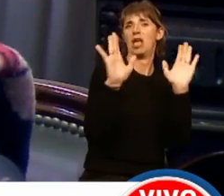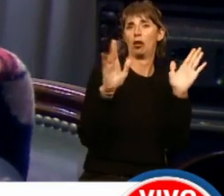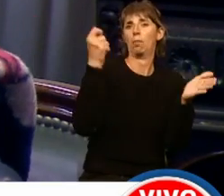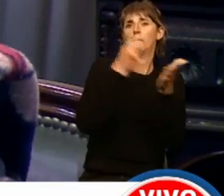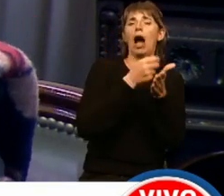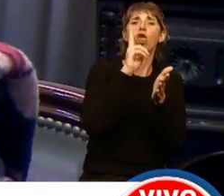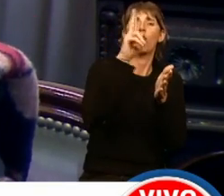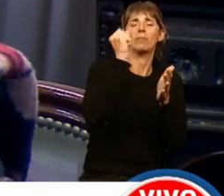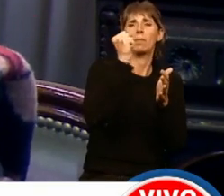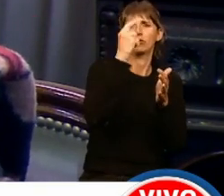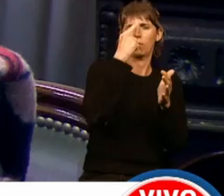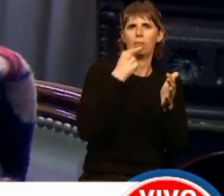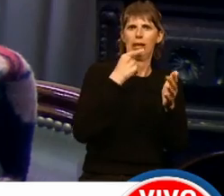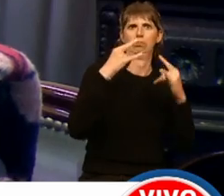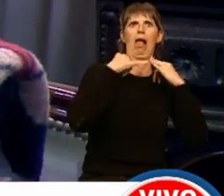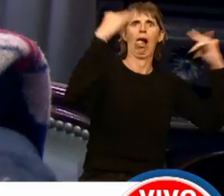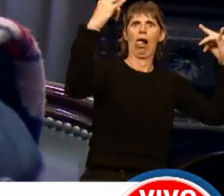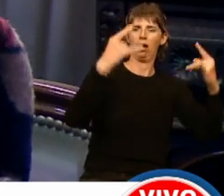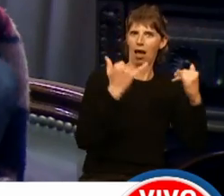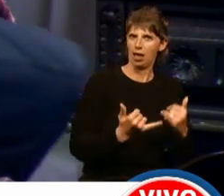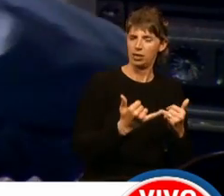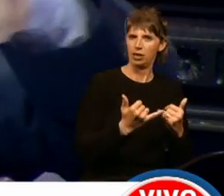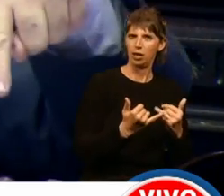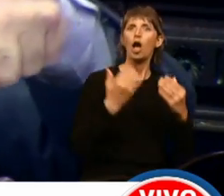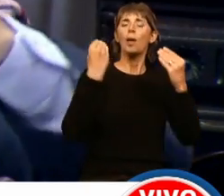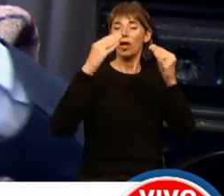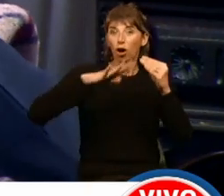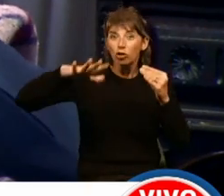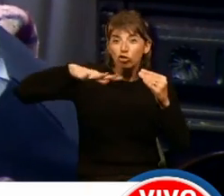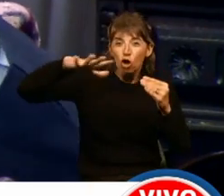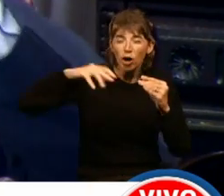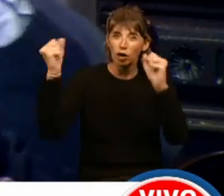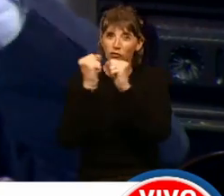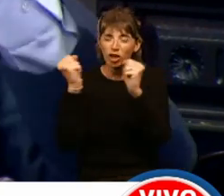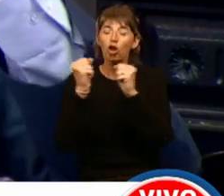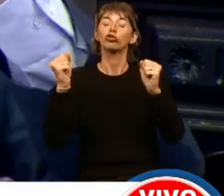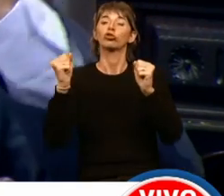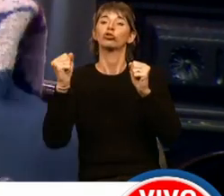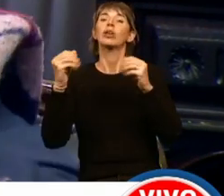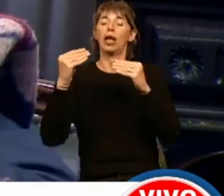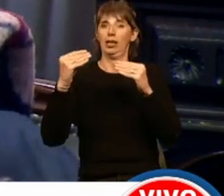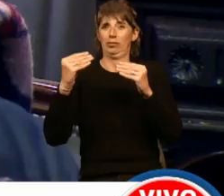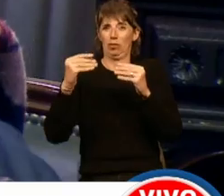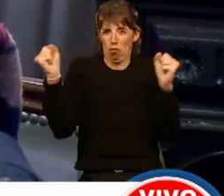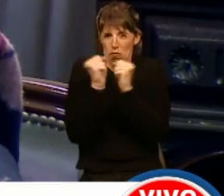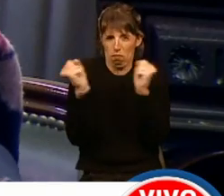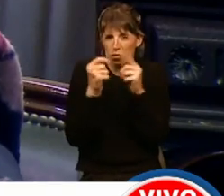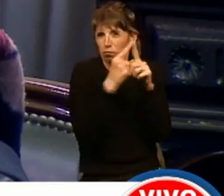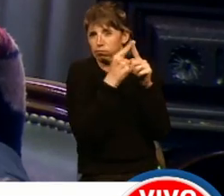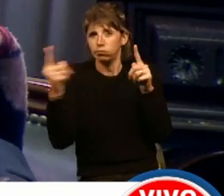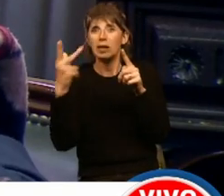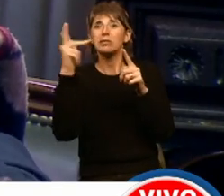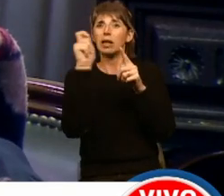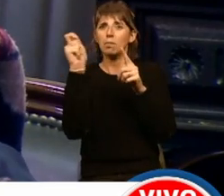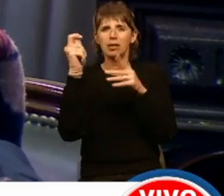2000 pesos y es un escándalo y en toda la zona fría donde el invierno dura tres meses una factura una familia